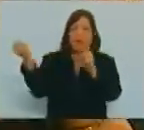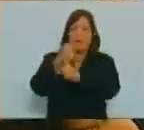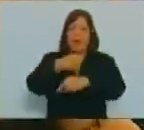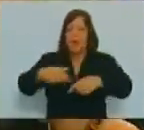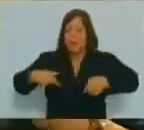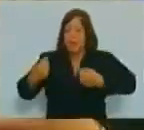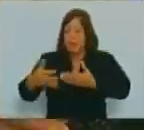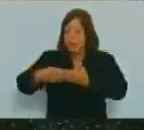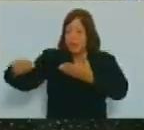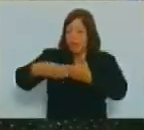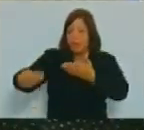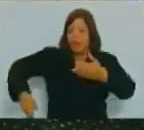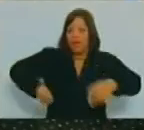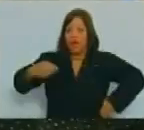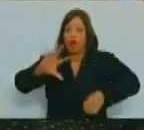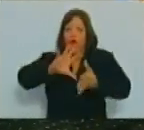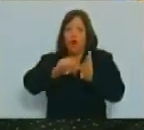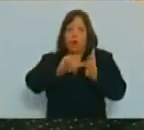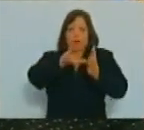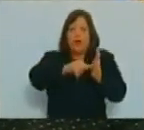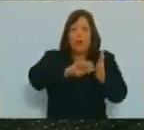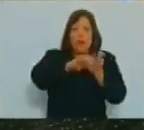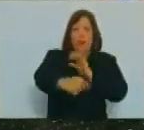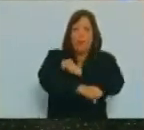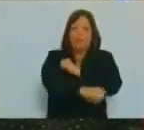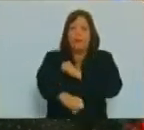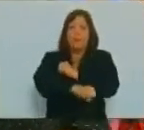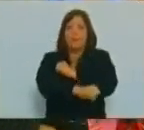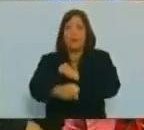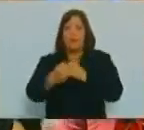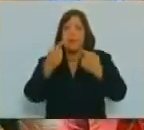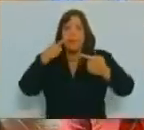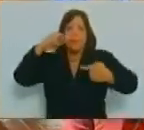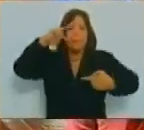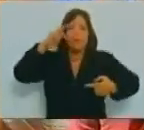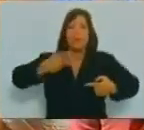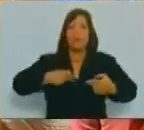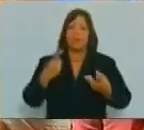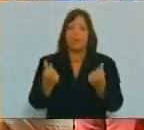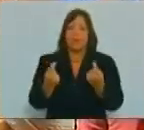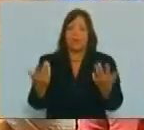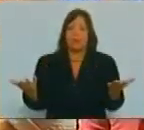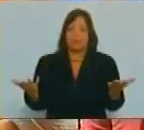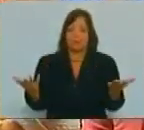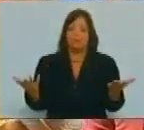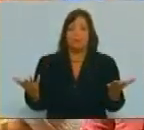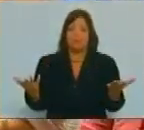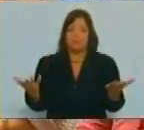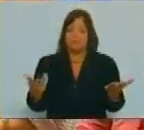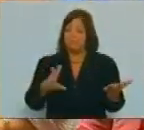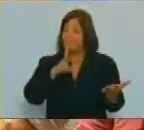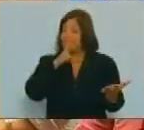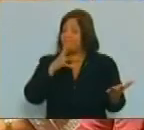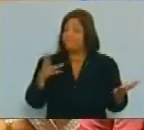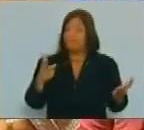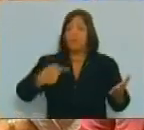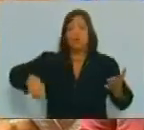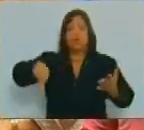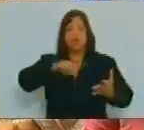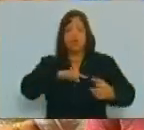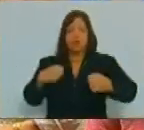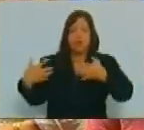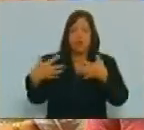repartirse el botín producto las distorsiones y nosotros dando una batalla